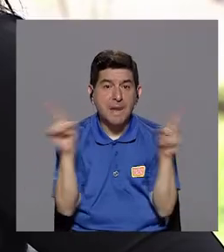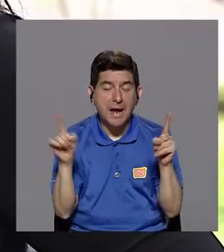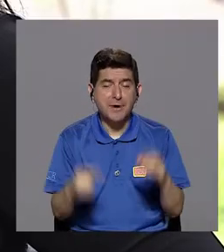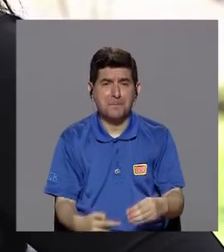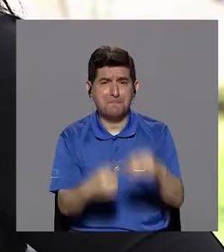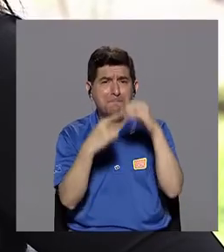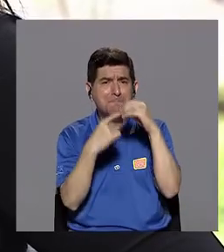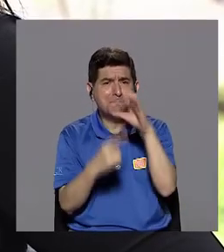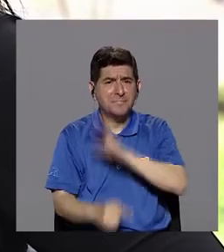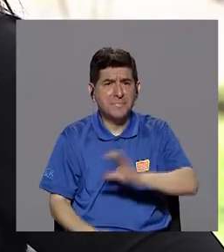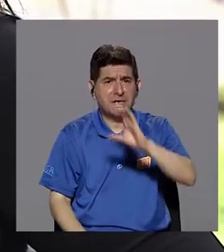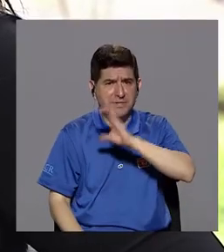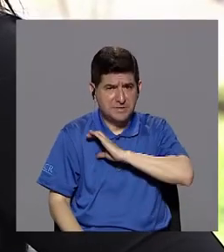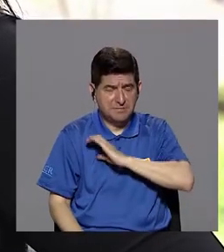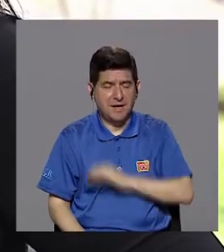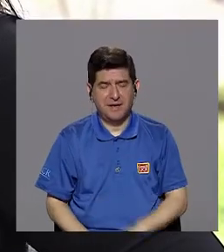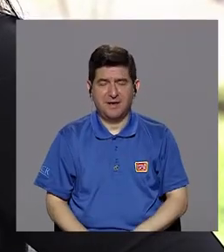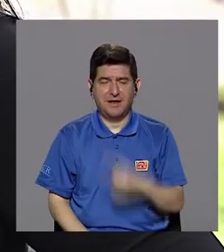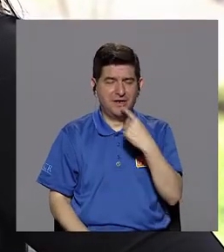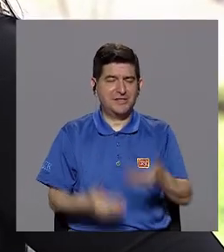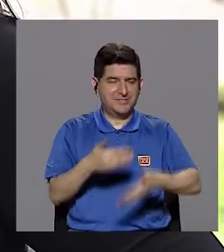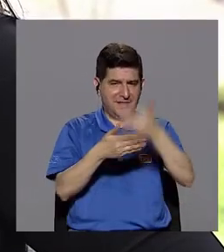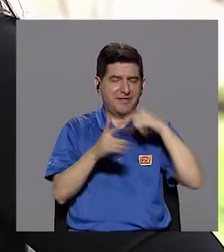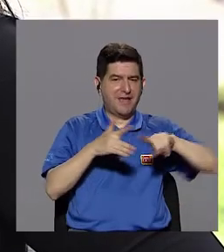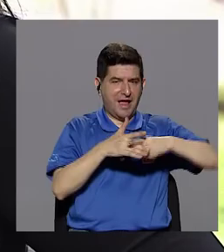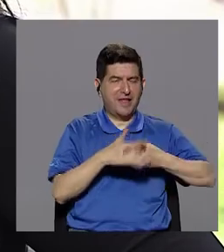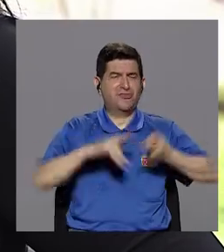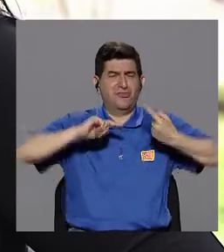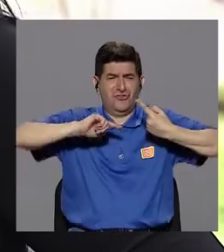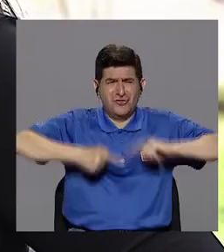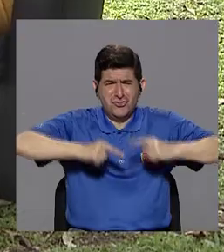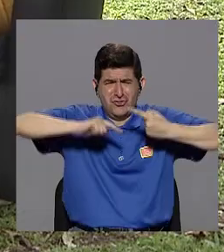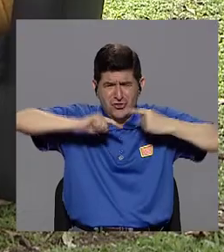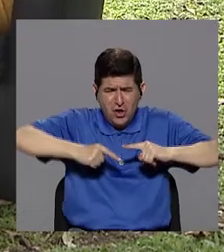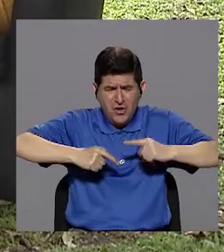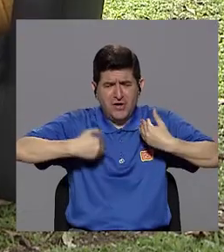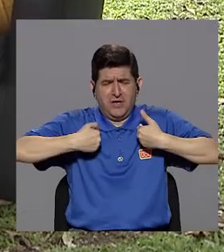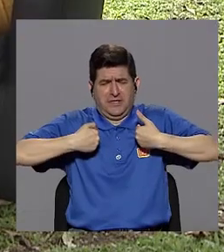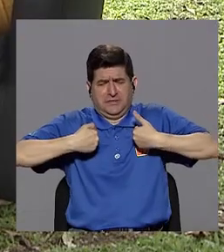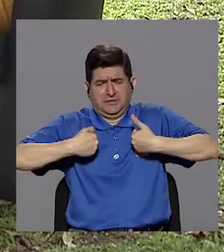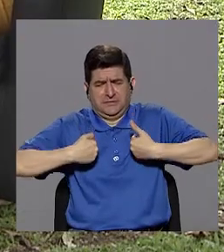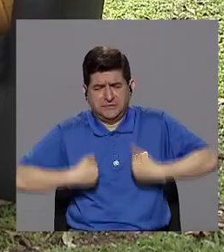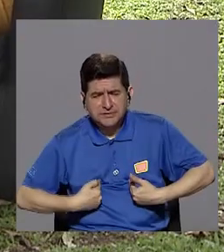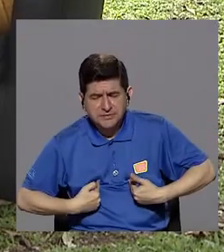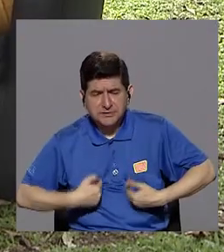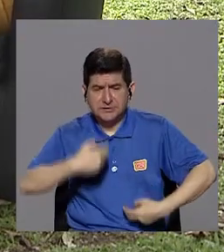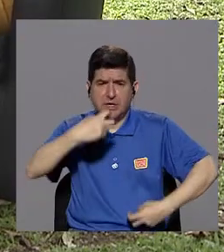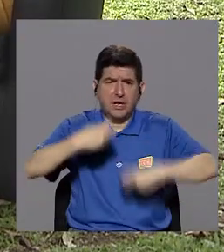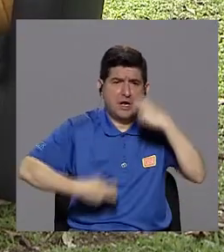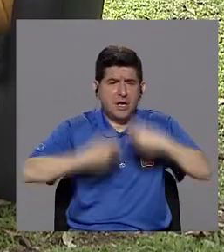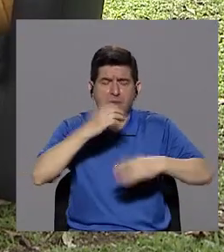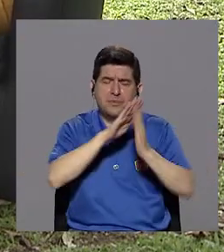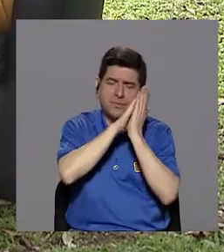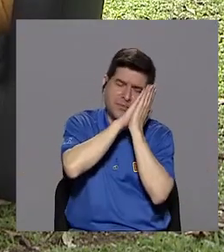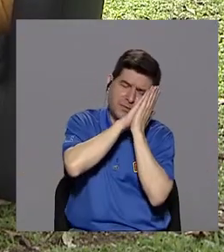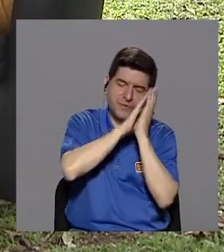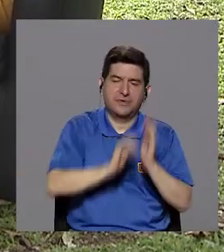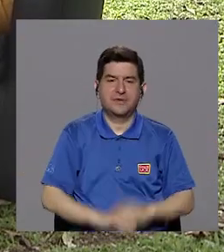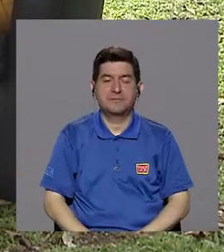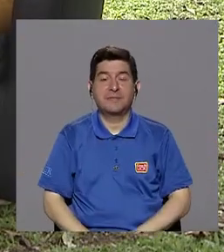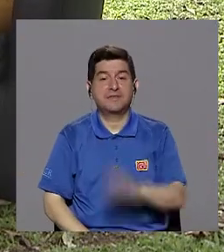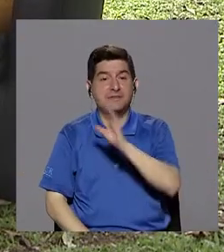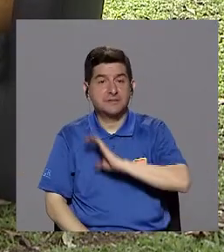las principales características son estas que dije al inicio: dolor, fatiga y problemas para dormir.